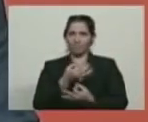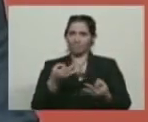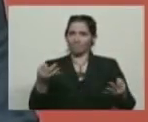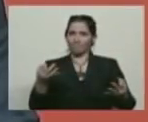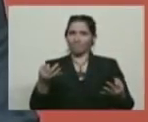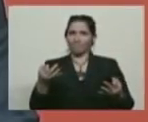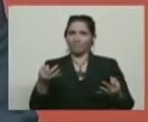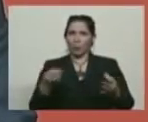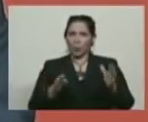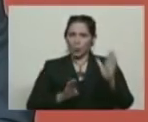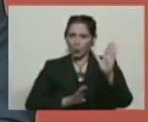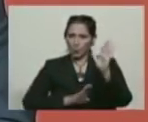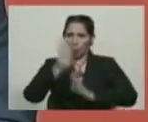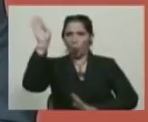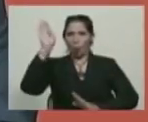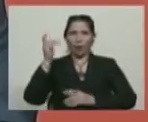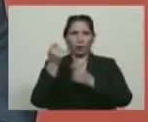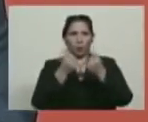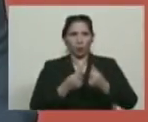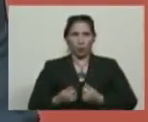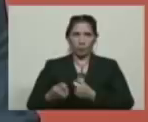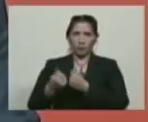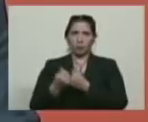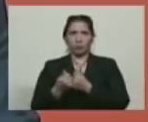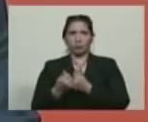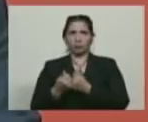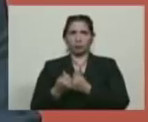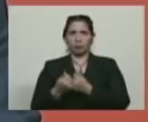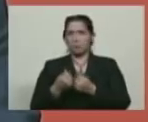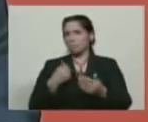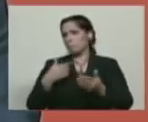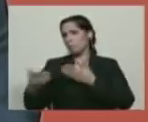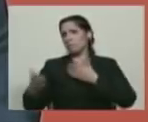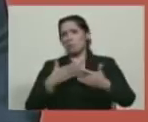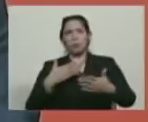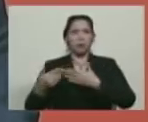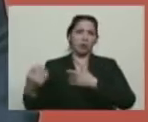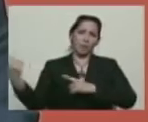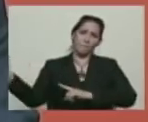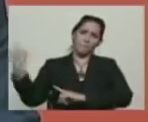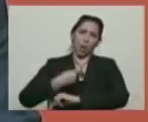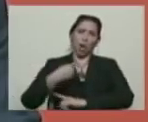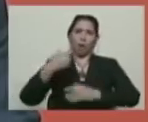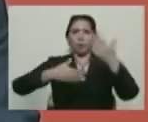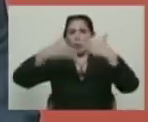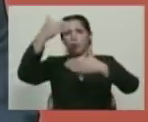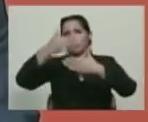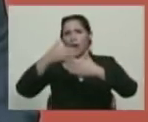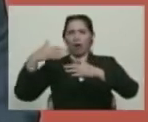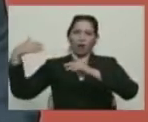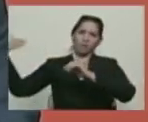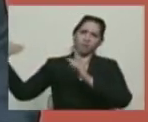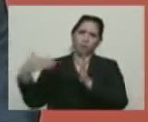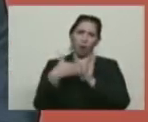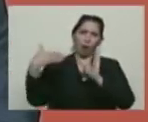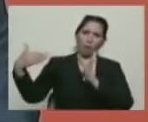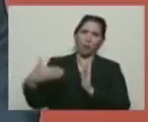económico pese a las sanciones a las pretendidas amenazas